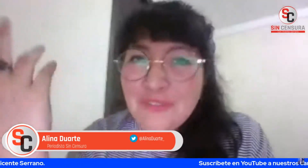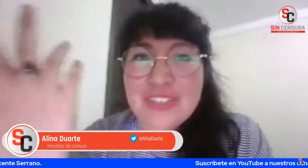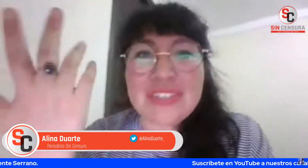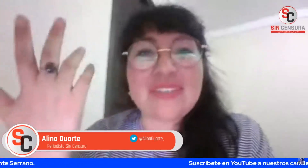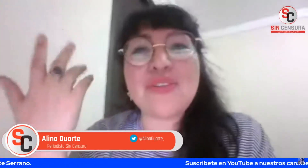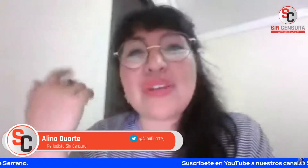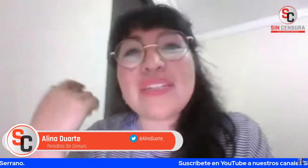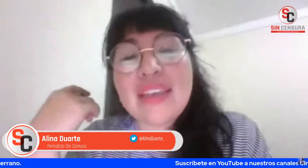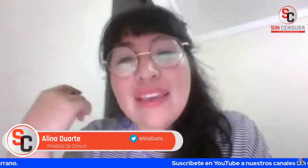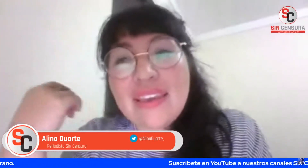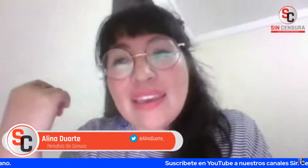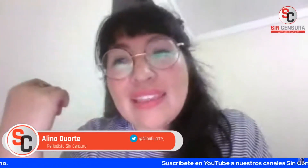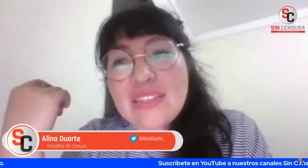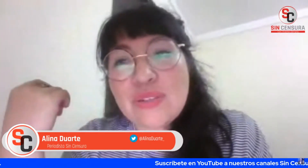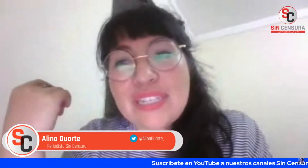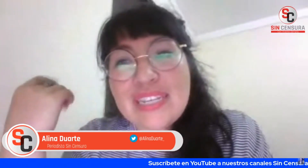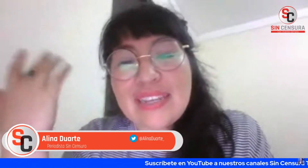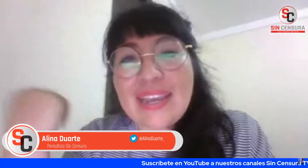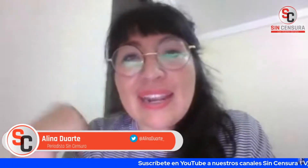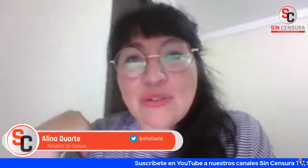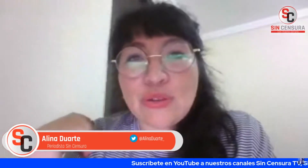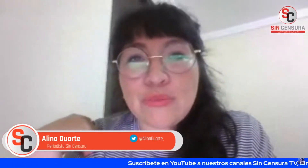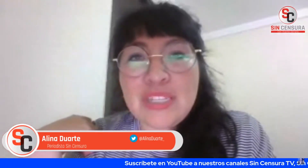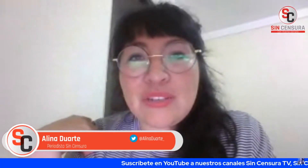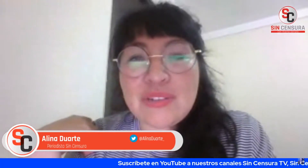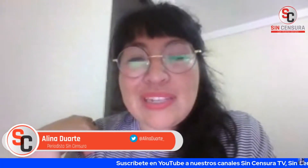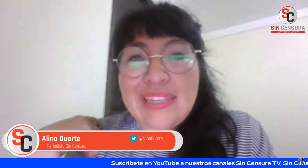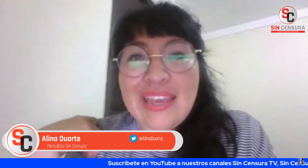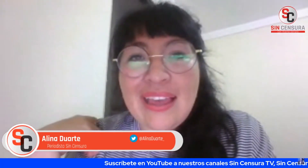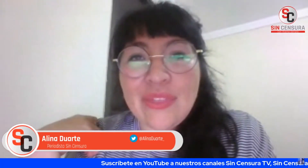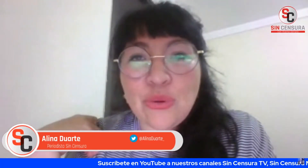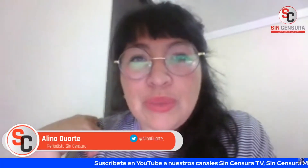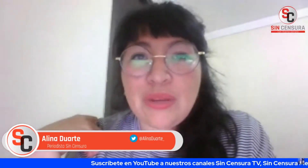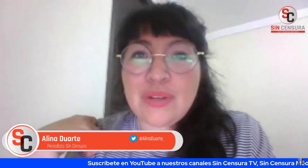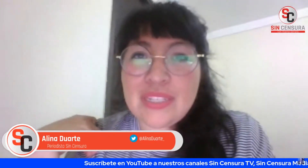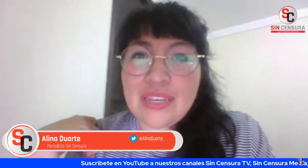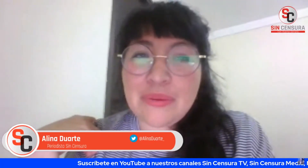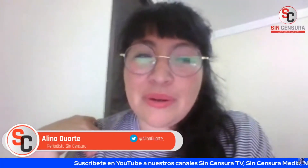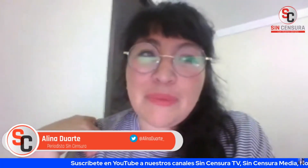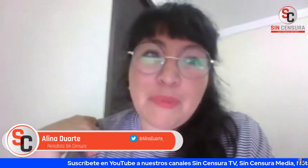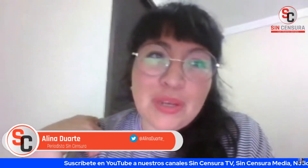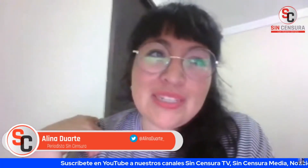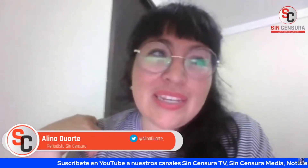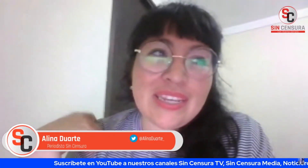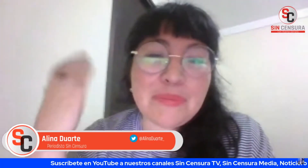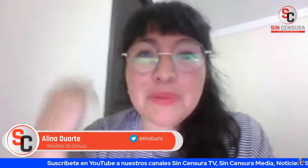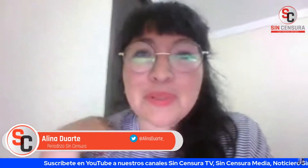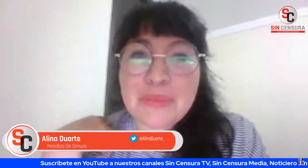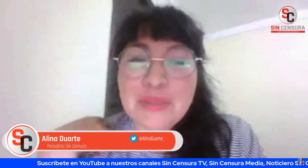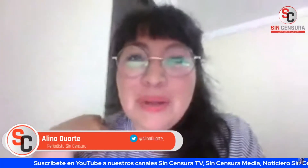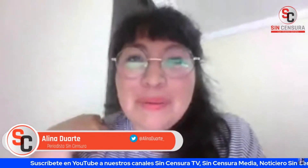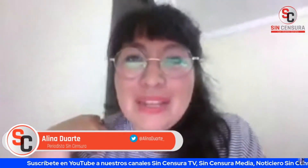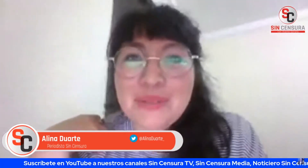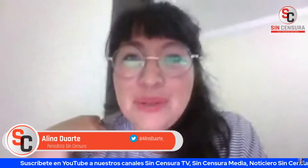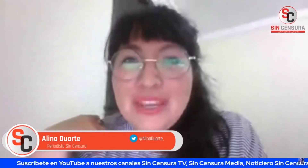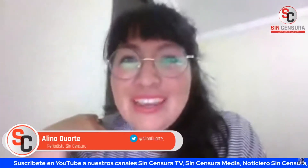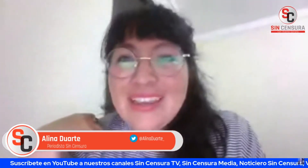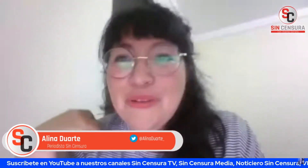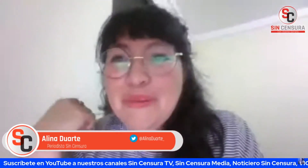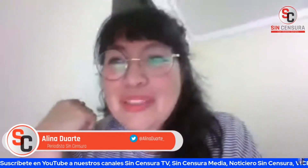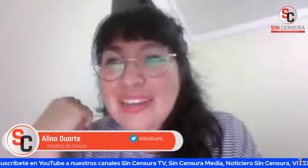últimas manifestaciones de estos días de cara a los comicios del día domingo. Así que bueno, ahí me pueden seguir. Pues bueno, te mando un